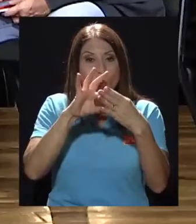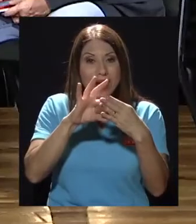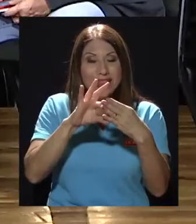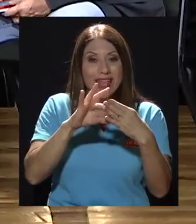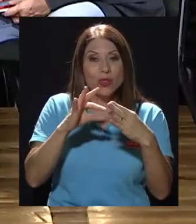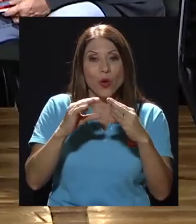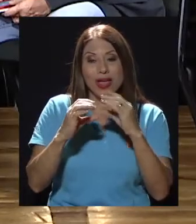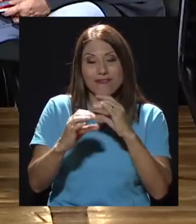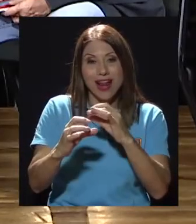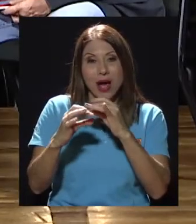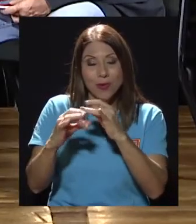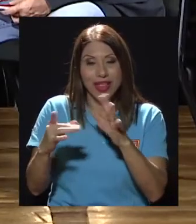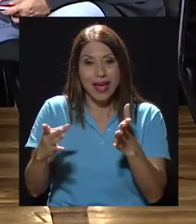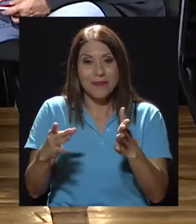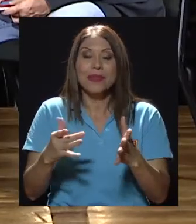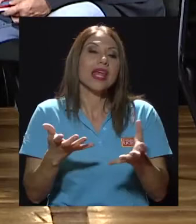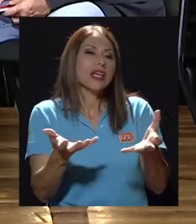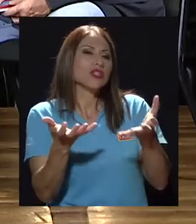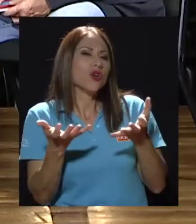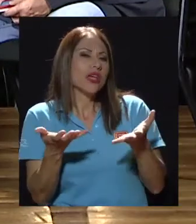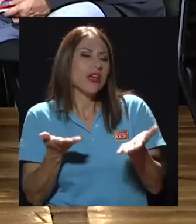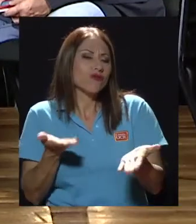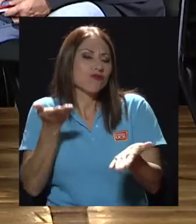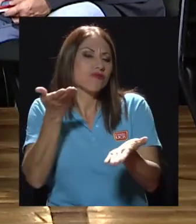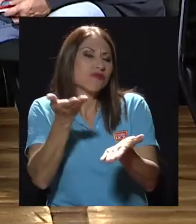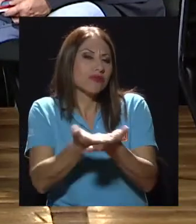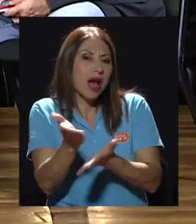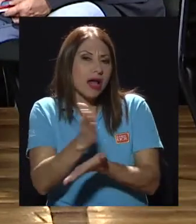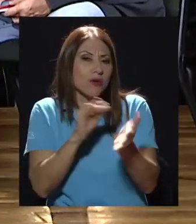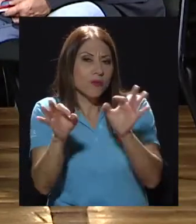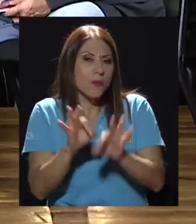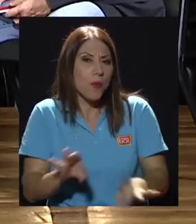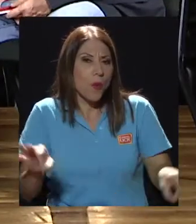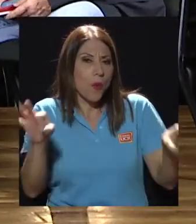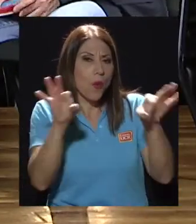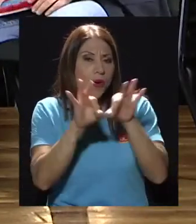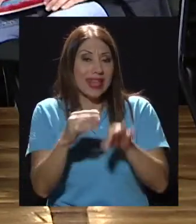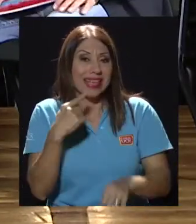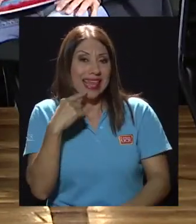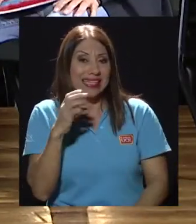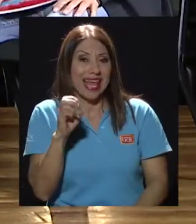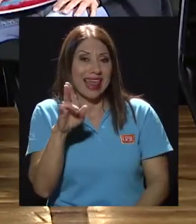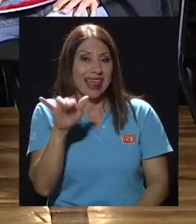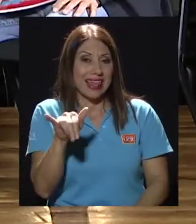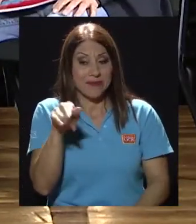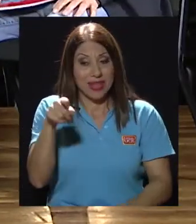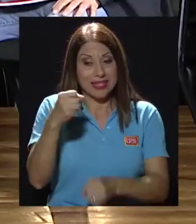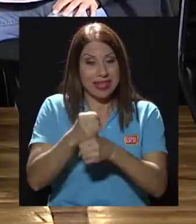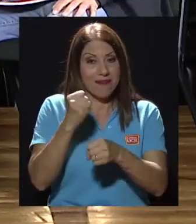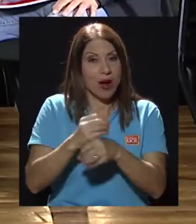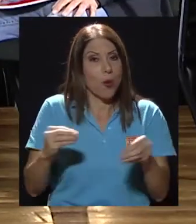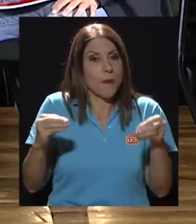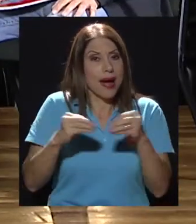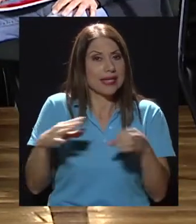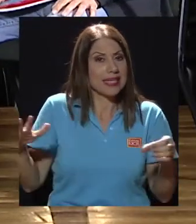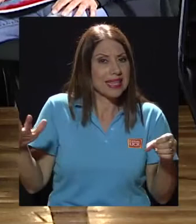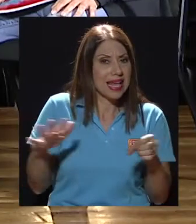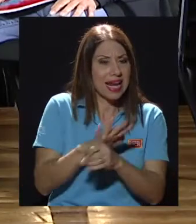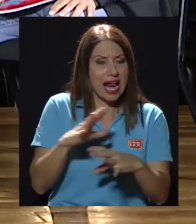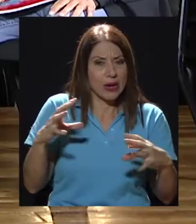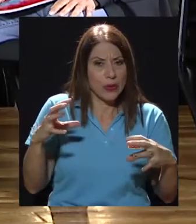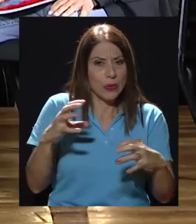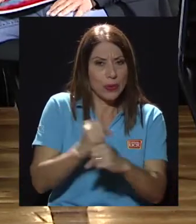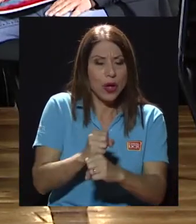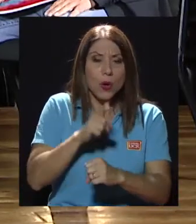Uh-huh. Quiero poner sobre la mesa algo muy importante que decía Don Eddie. Don Eddie planteaba que este es un trabajo más integral y de un compromiso